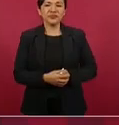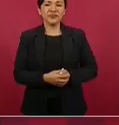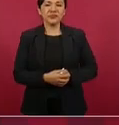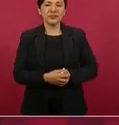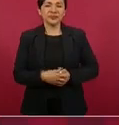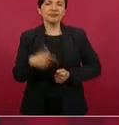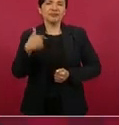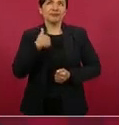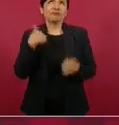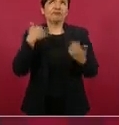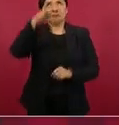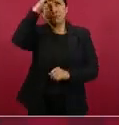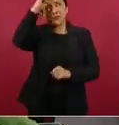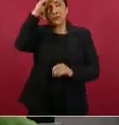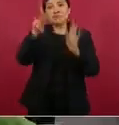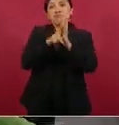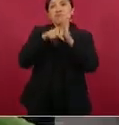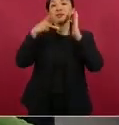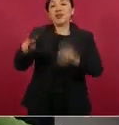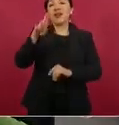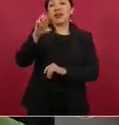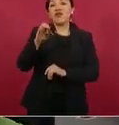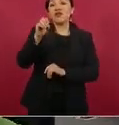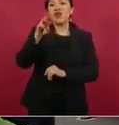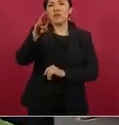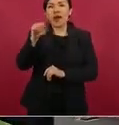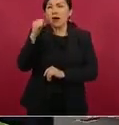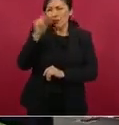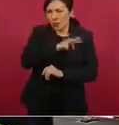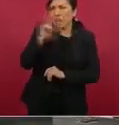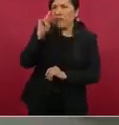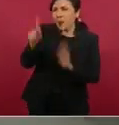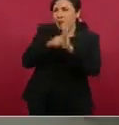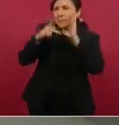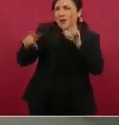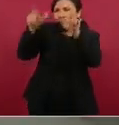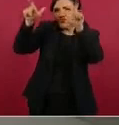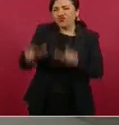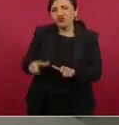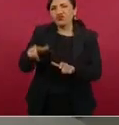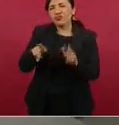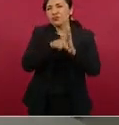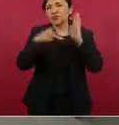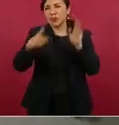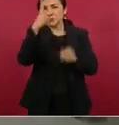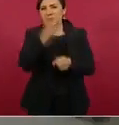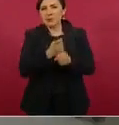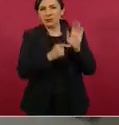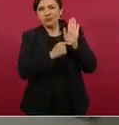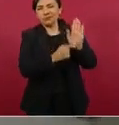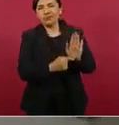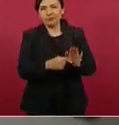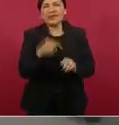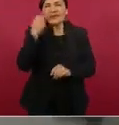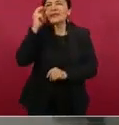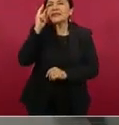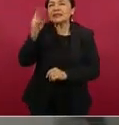ya me imagino el Reforma, ¿no tienes la primera plana del Reforma? A ver, ponla, nada, Sara.